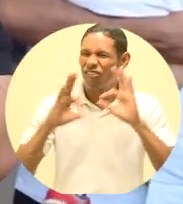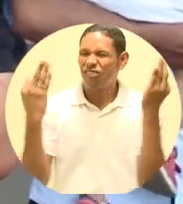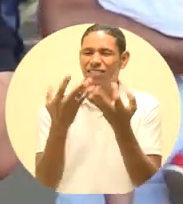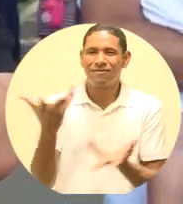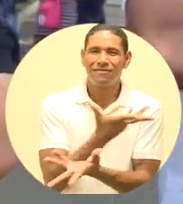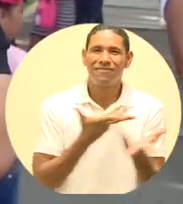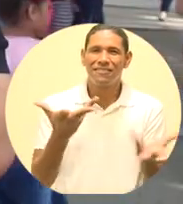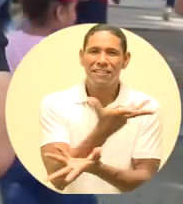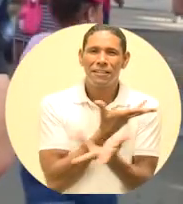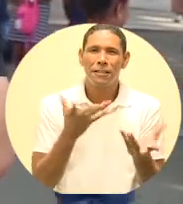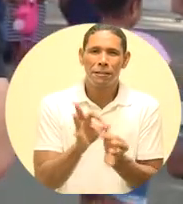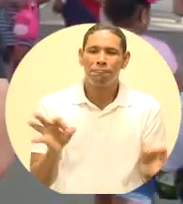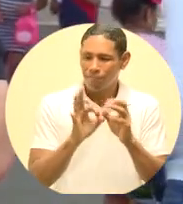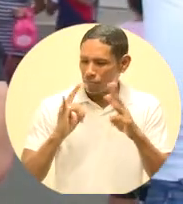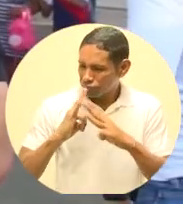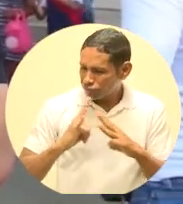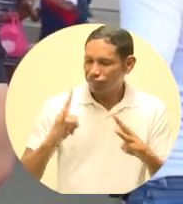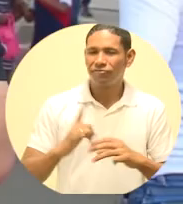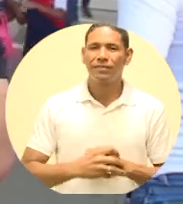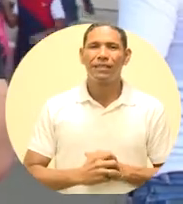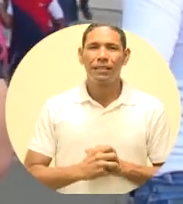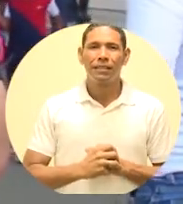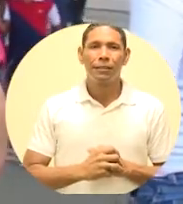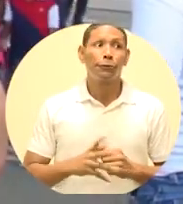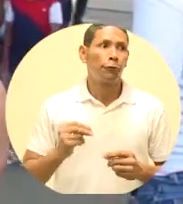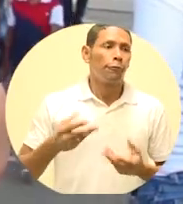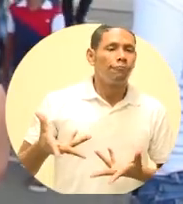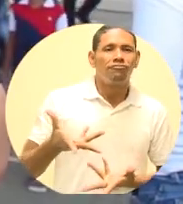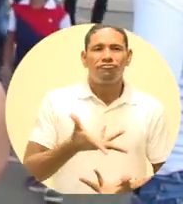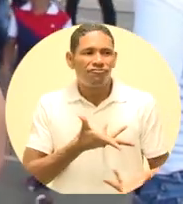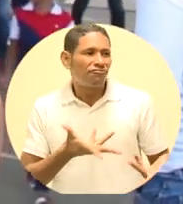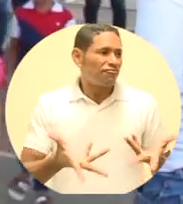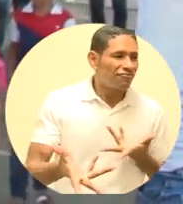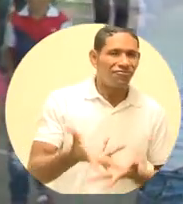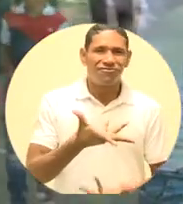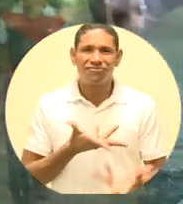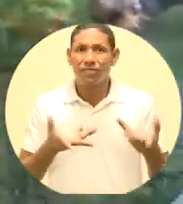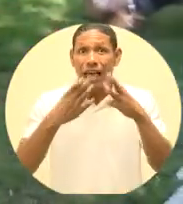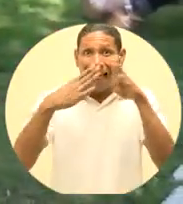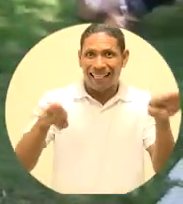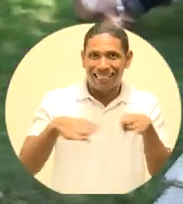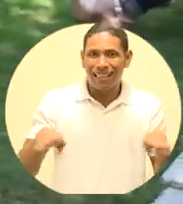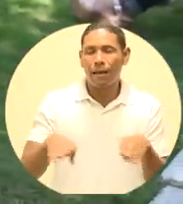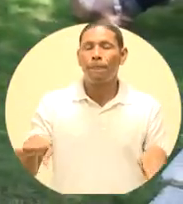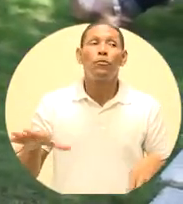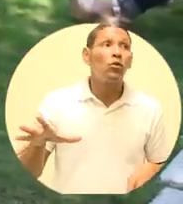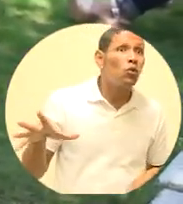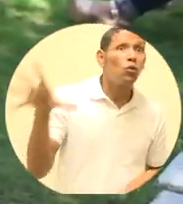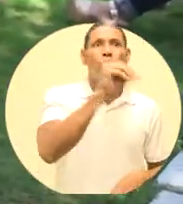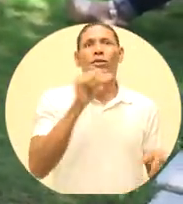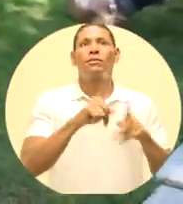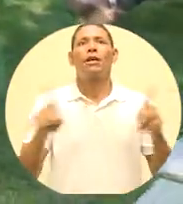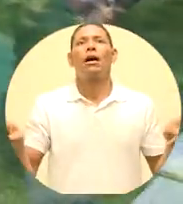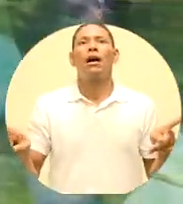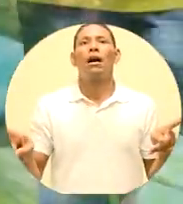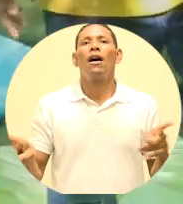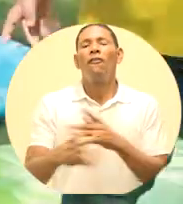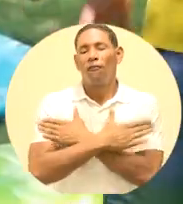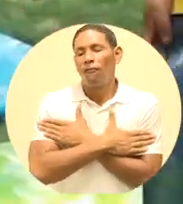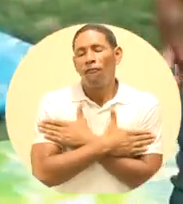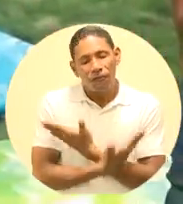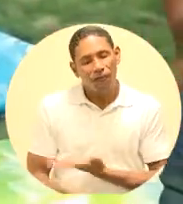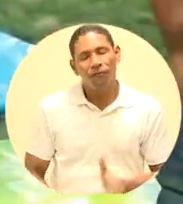jornada familiar donde se encuentra la familia de la Unimagdalena, para compartir en la Navidad y para desearles a